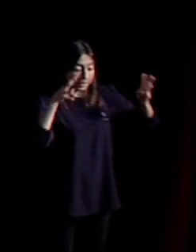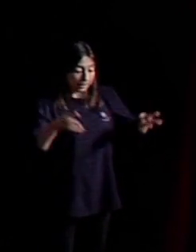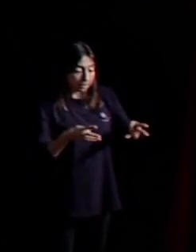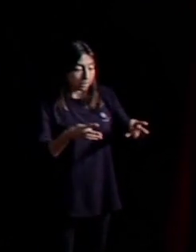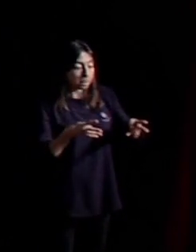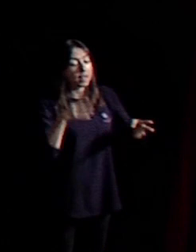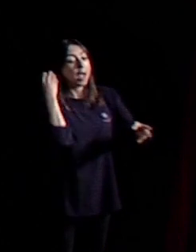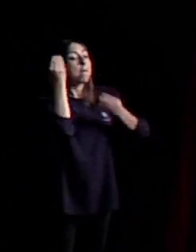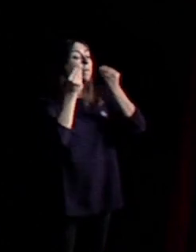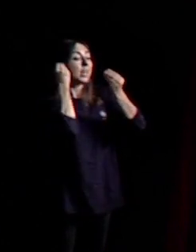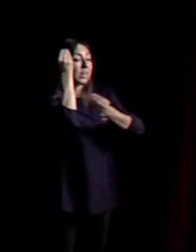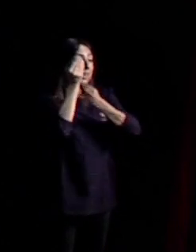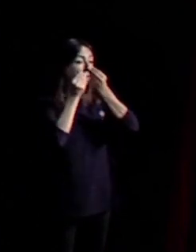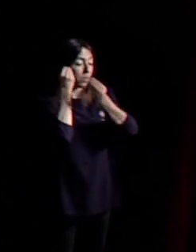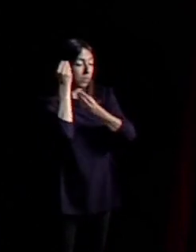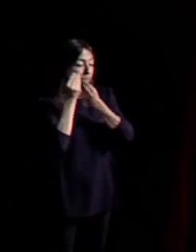creemos